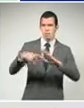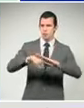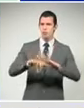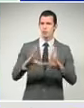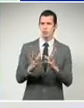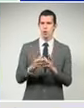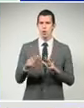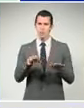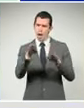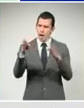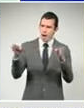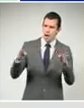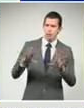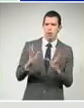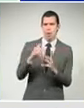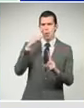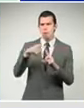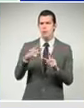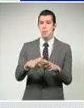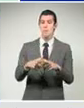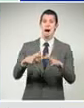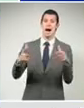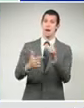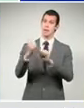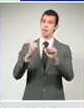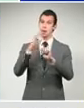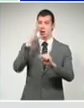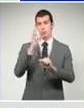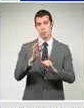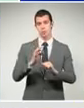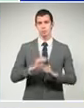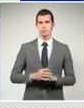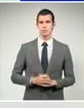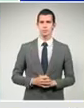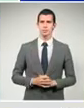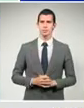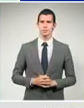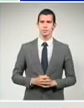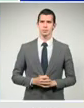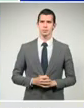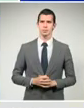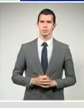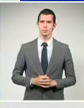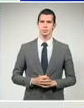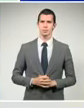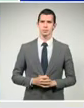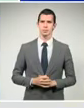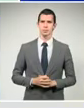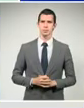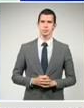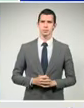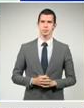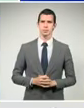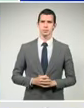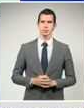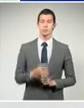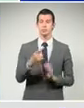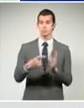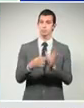que no se produzcan incrementos y, como siempre ha ocurrido, la mayor transmisión en el